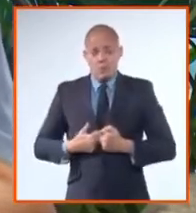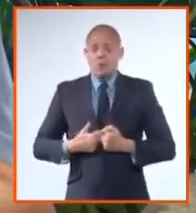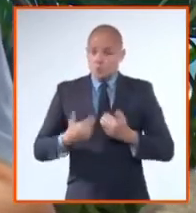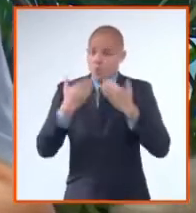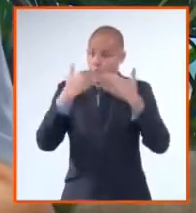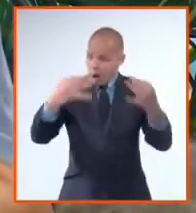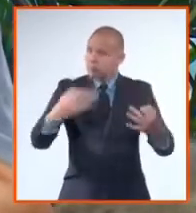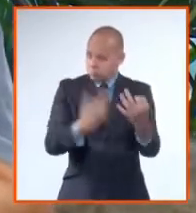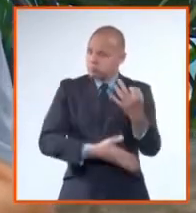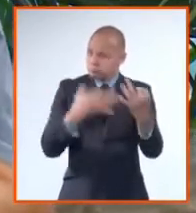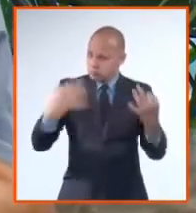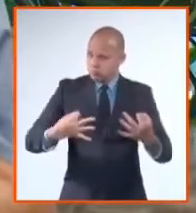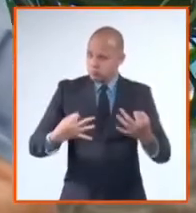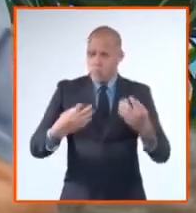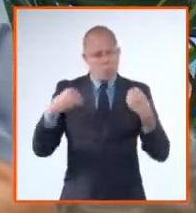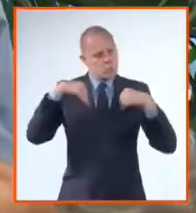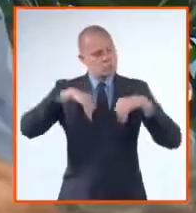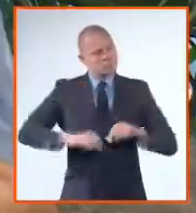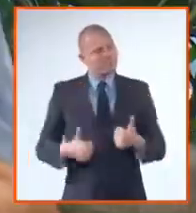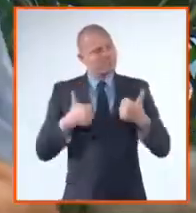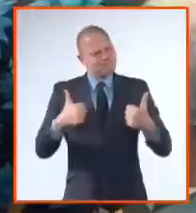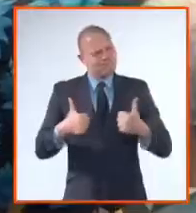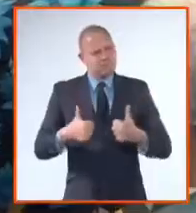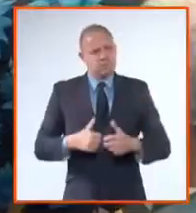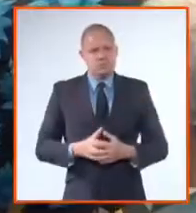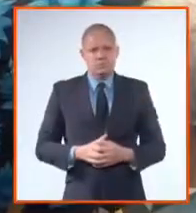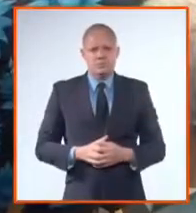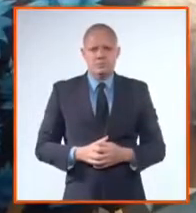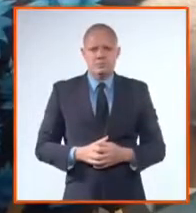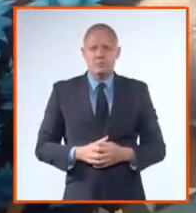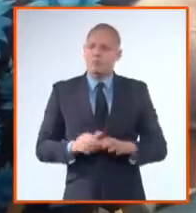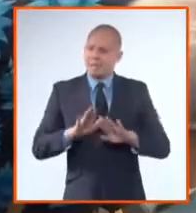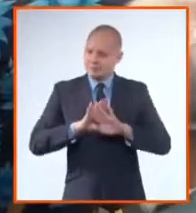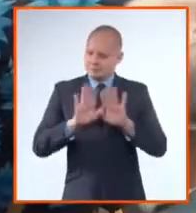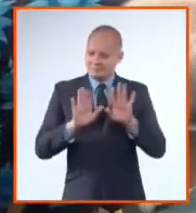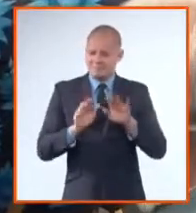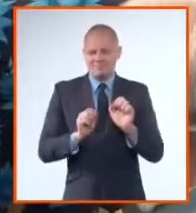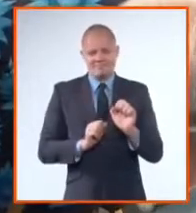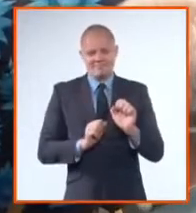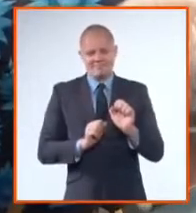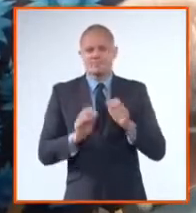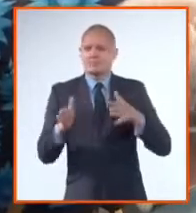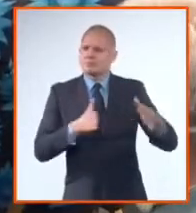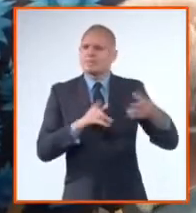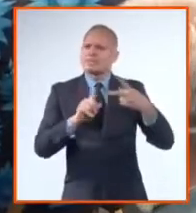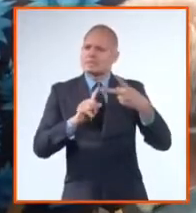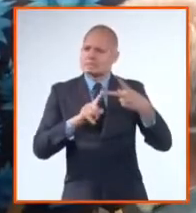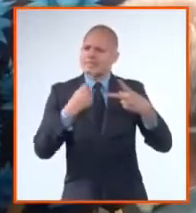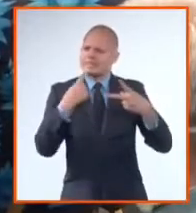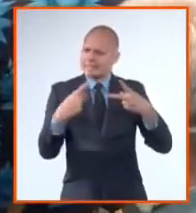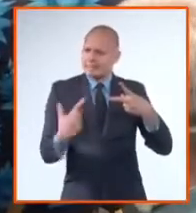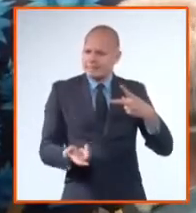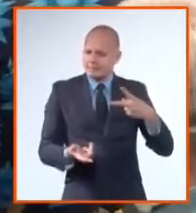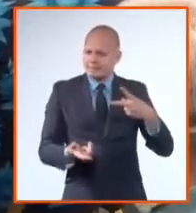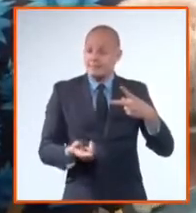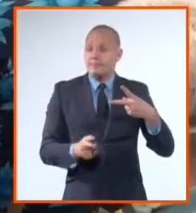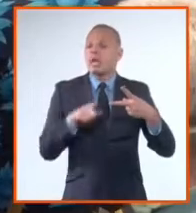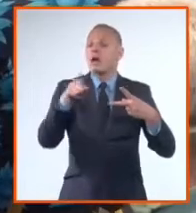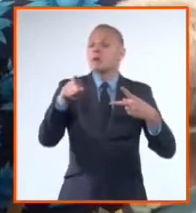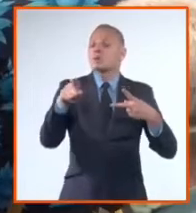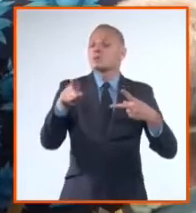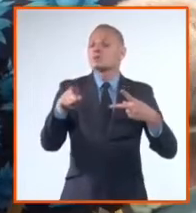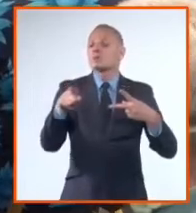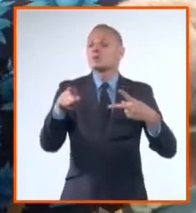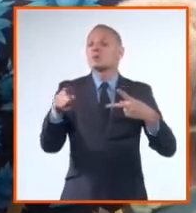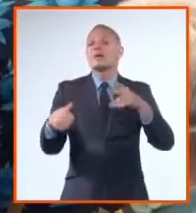responsabilidad y mucho orgullo, muchísimo orgullo. Lo segundo que quiero decir es agradecerle a usted, presidente, no al